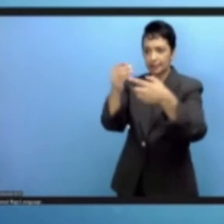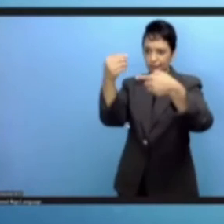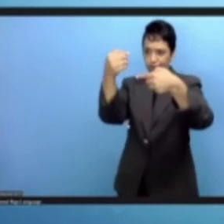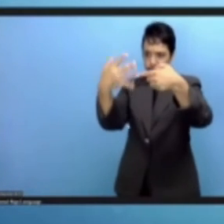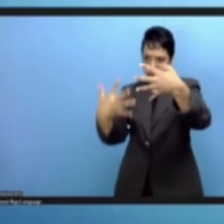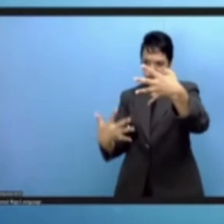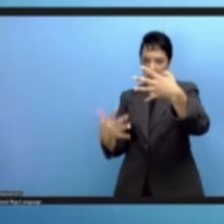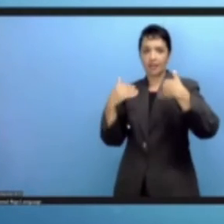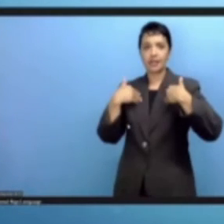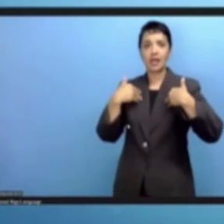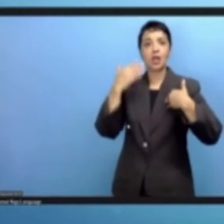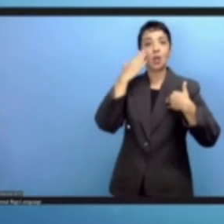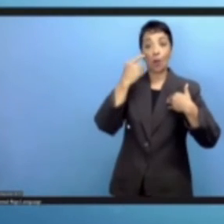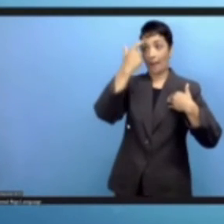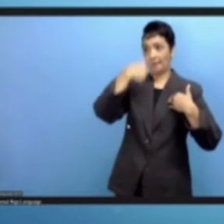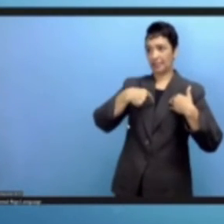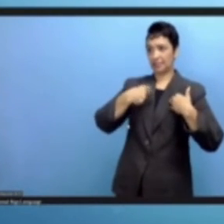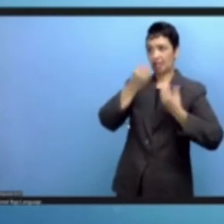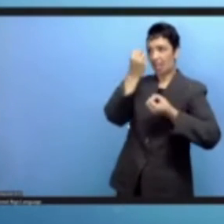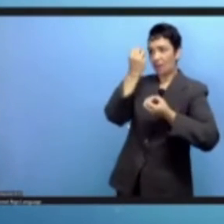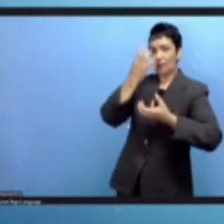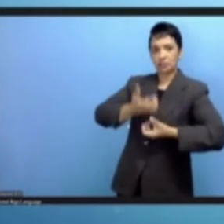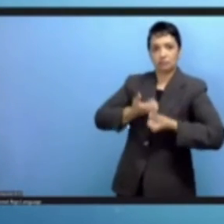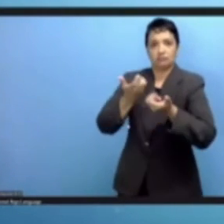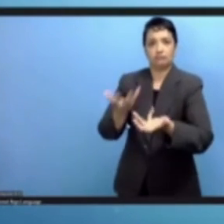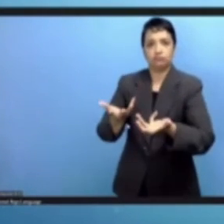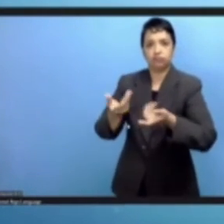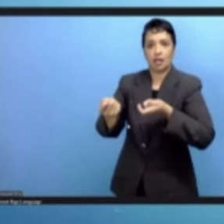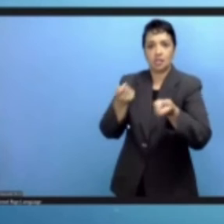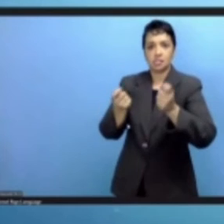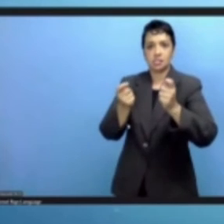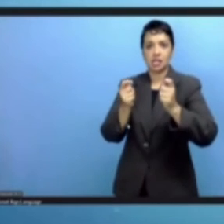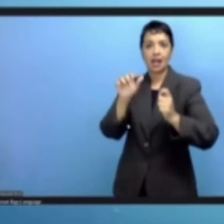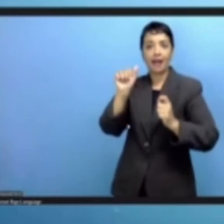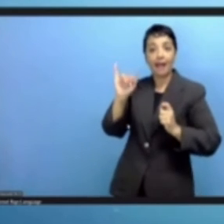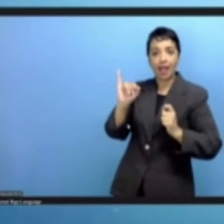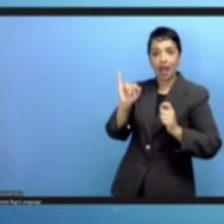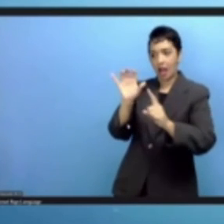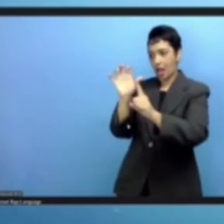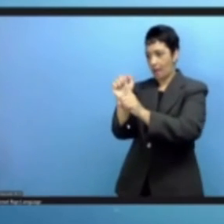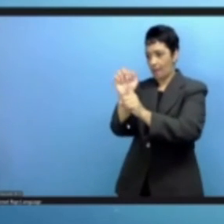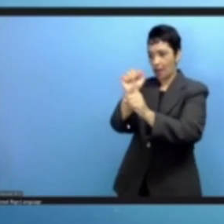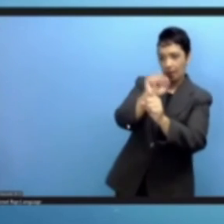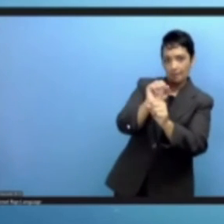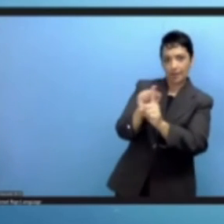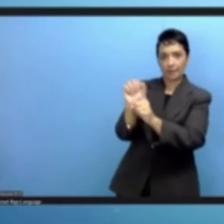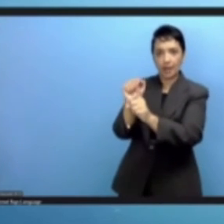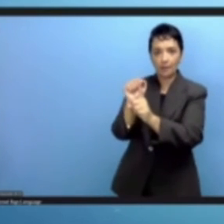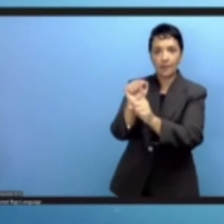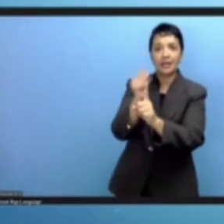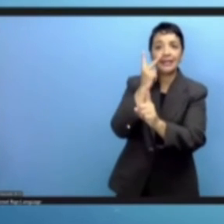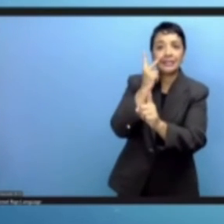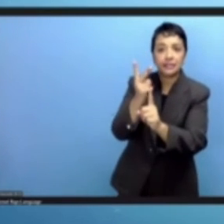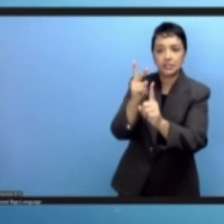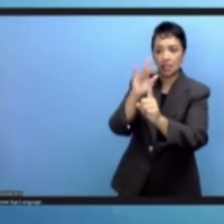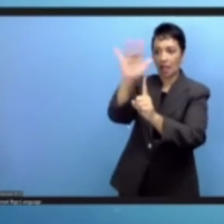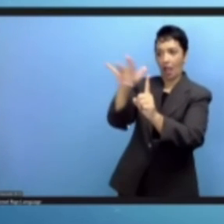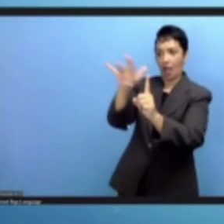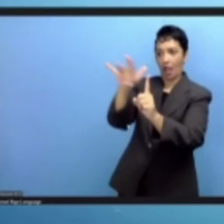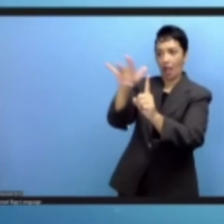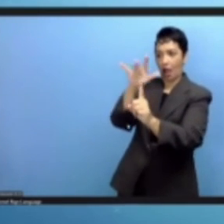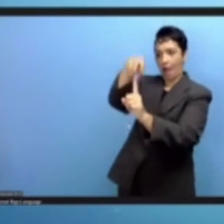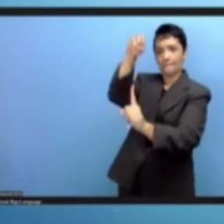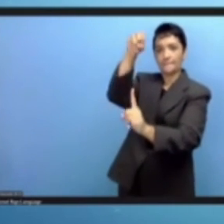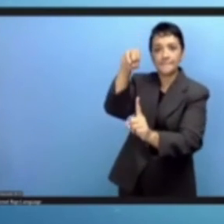sin embargo hoy en día al principio de neutralidad se ve cuestionado la plataforma gigantes controlan el contenido que pueden acceder los usuarios